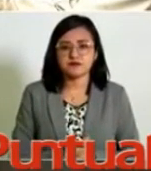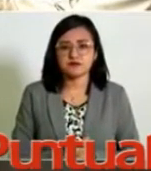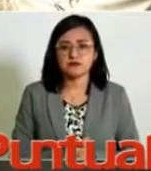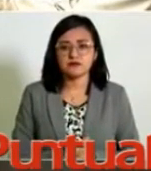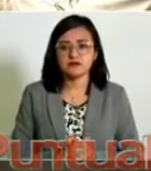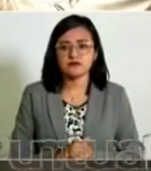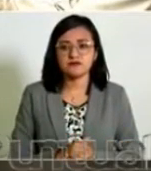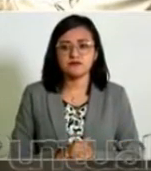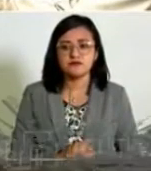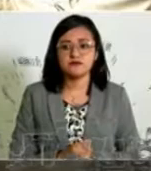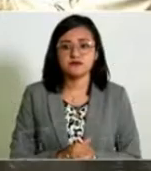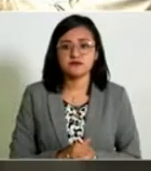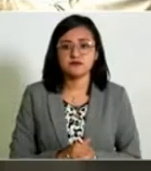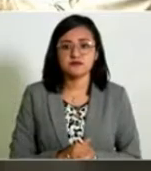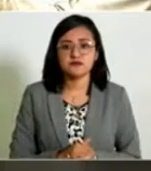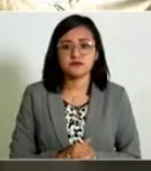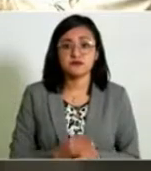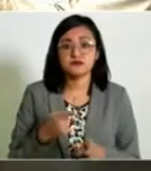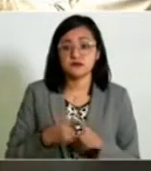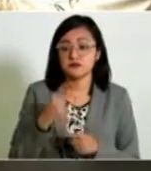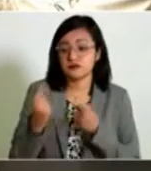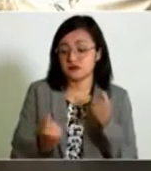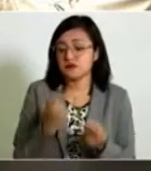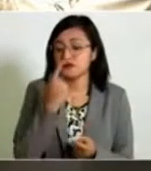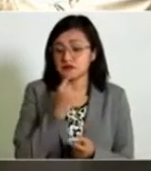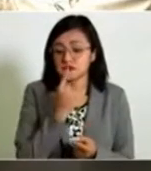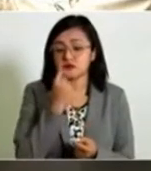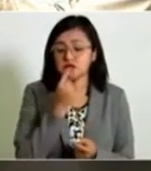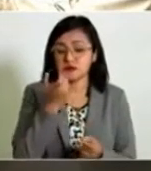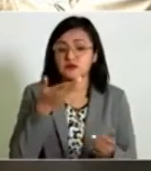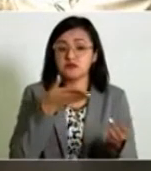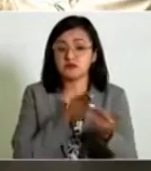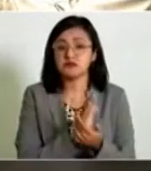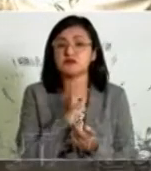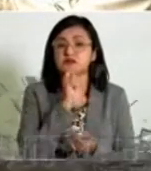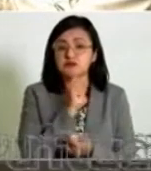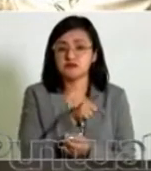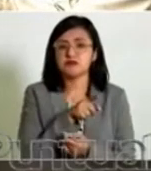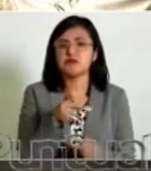de los policías ministeriales que intervinieron